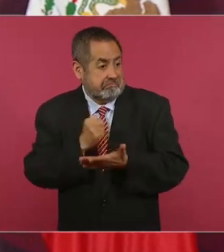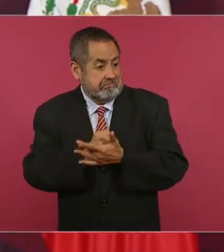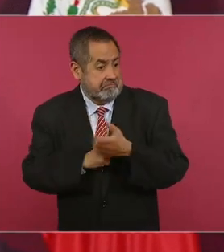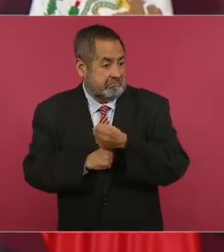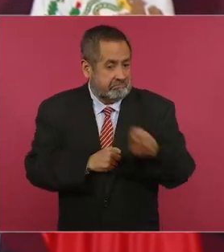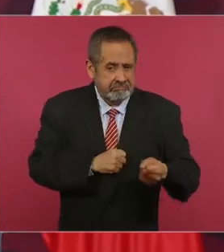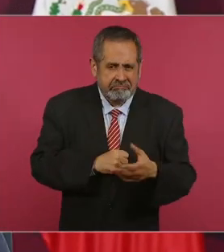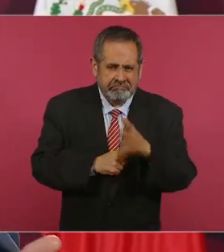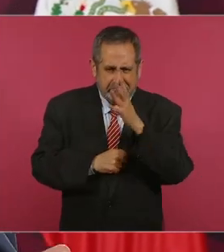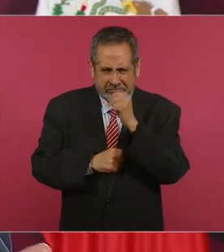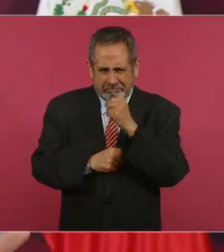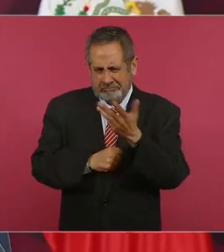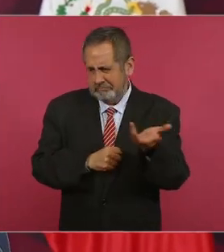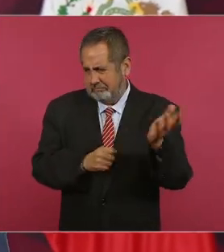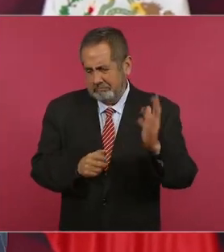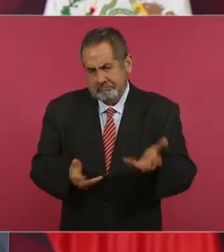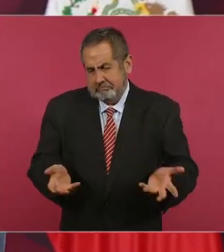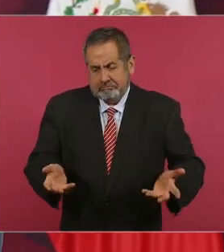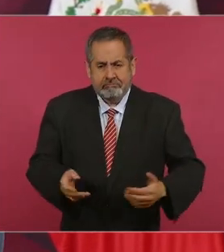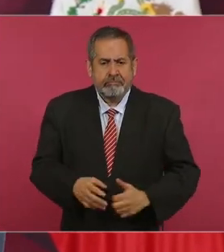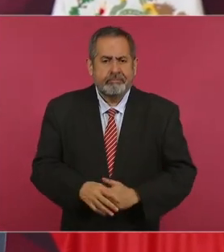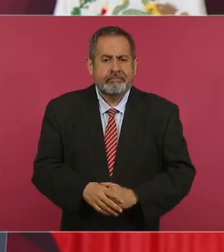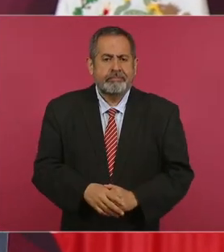puede obligar.